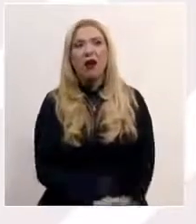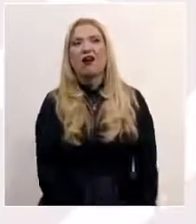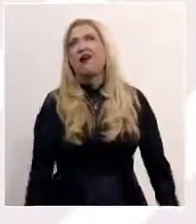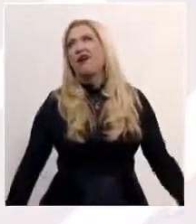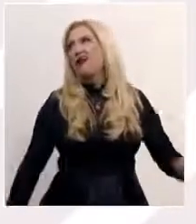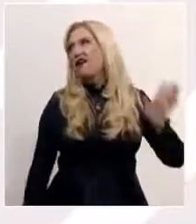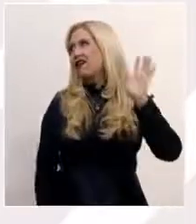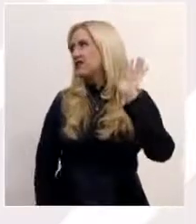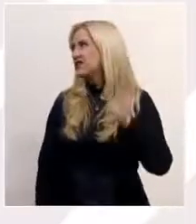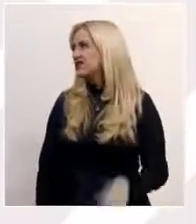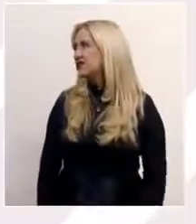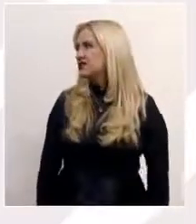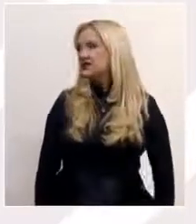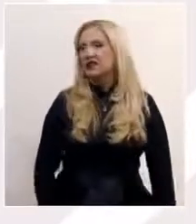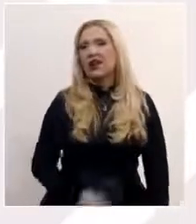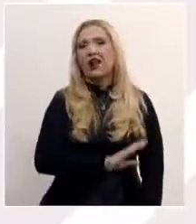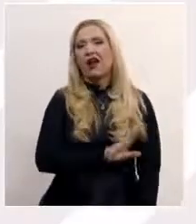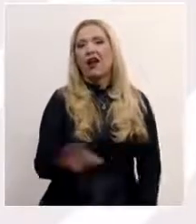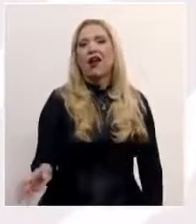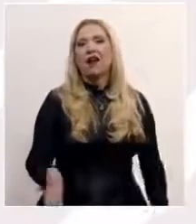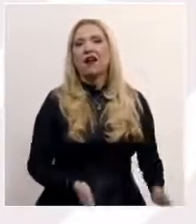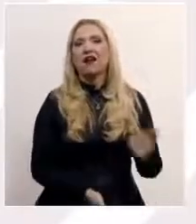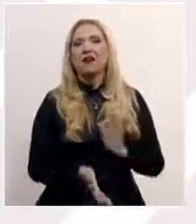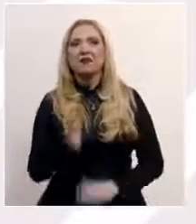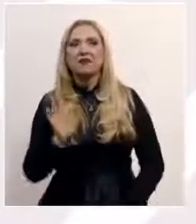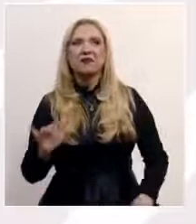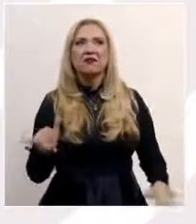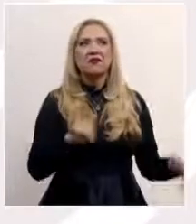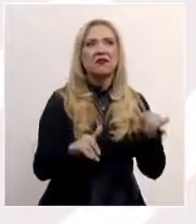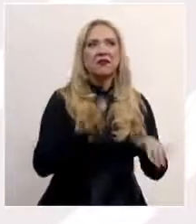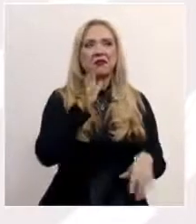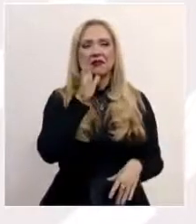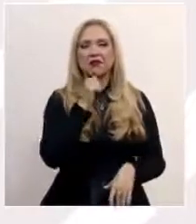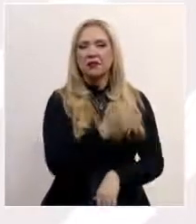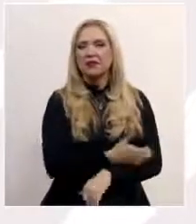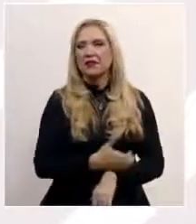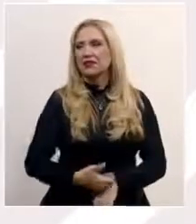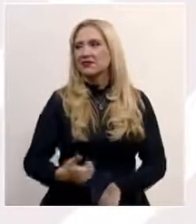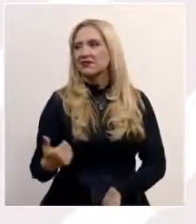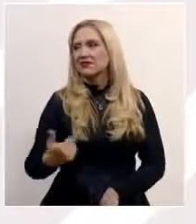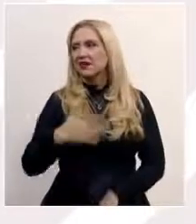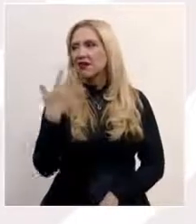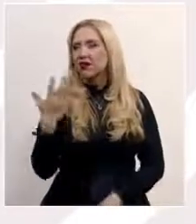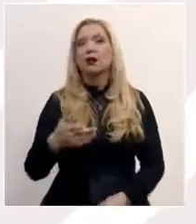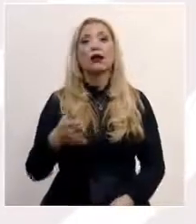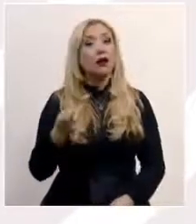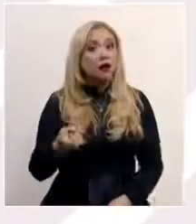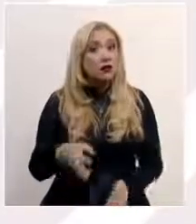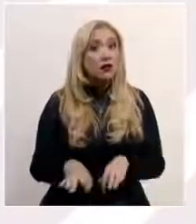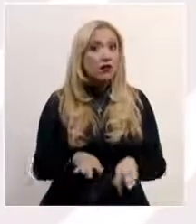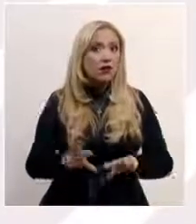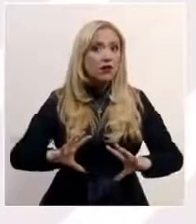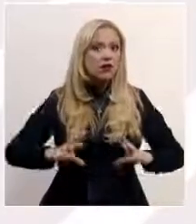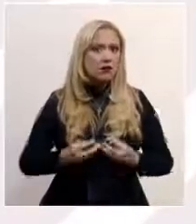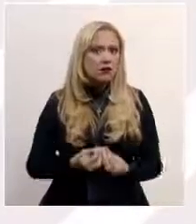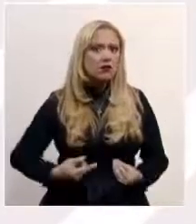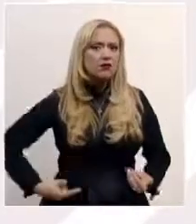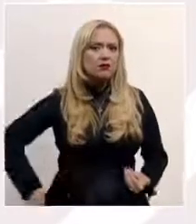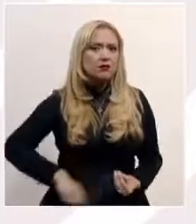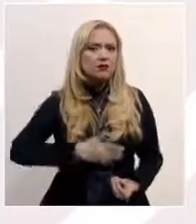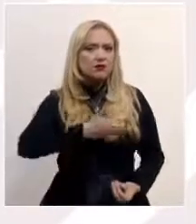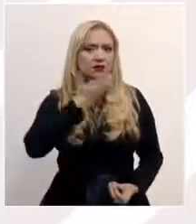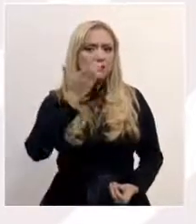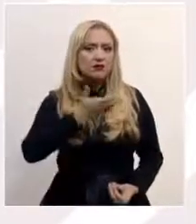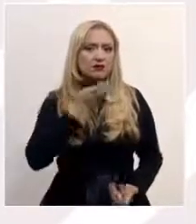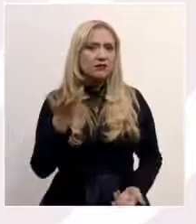ya sentó cabeza. Y hay que repensar y entender por qué pasa esto en el espacio laboral. Y lo cierto es que los espacios laborales